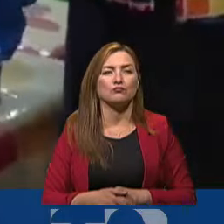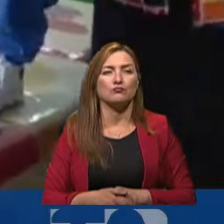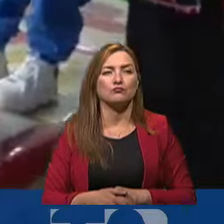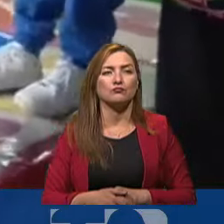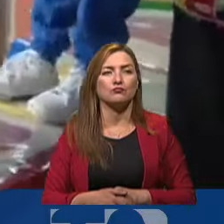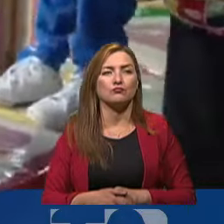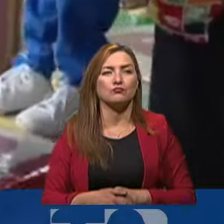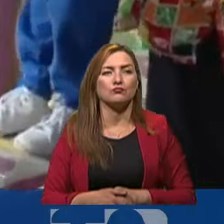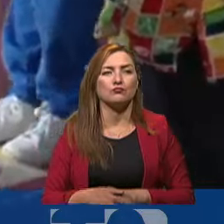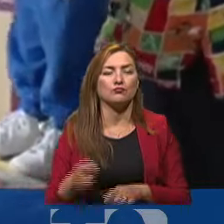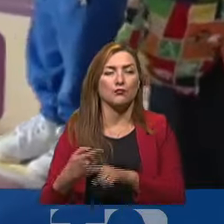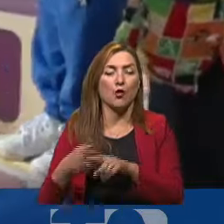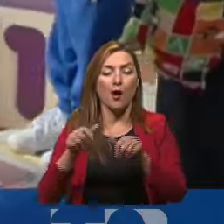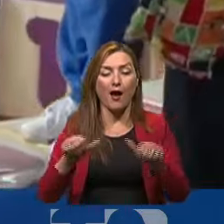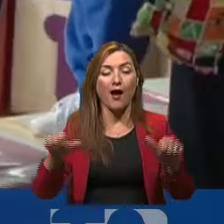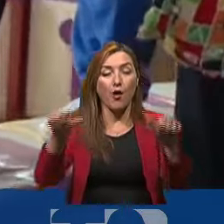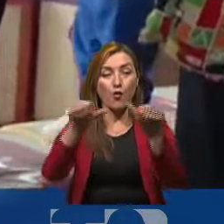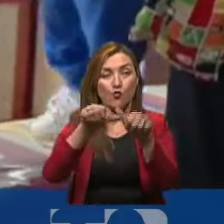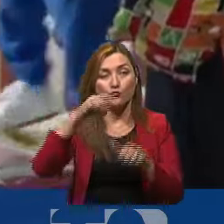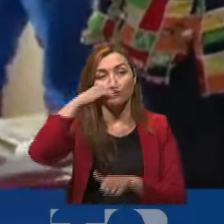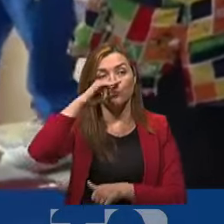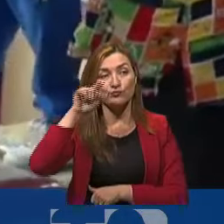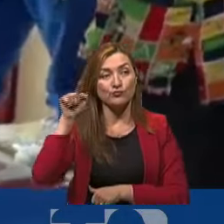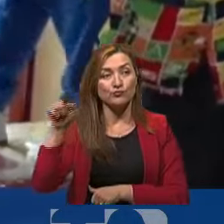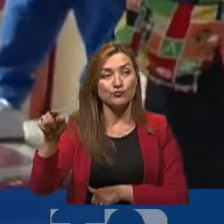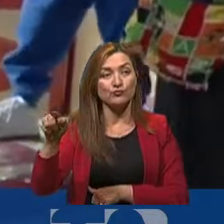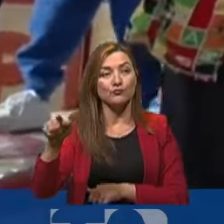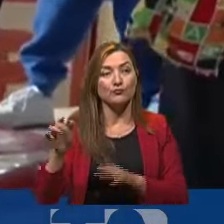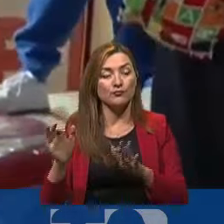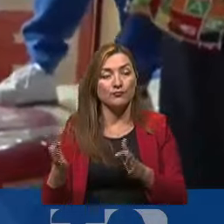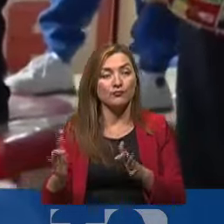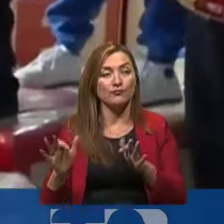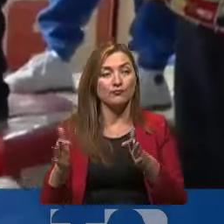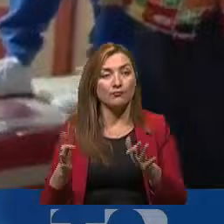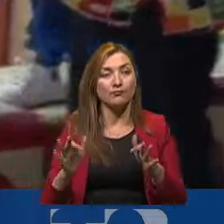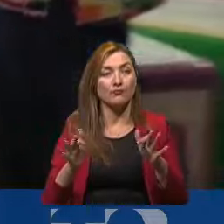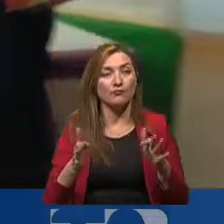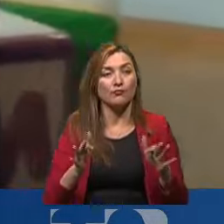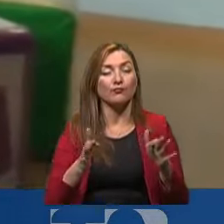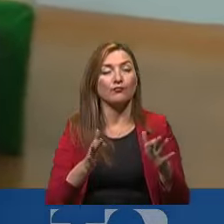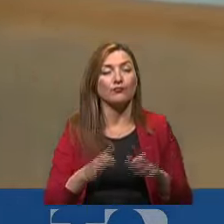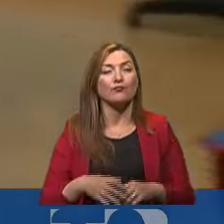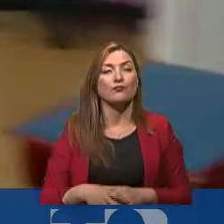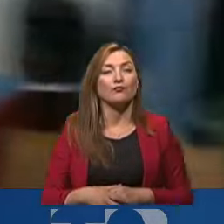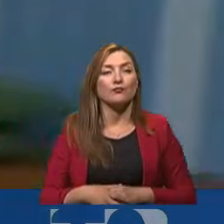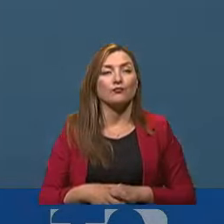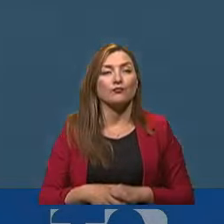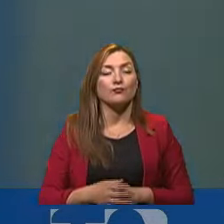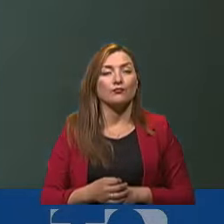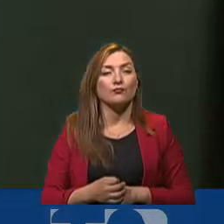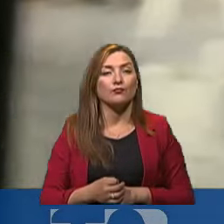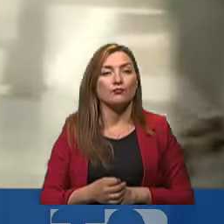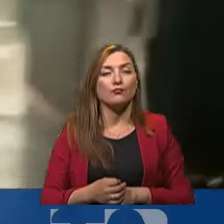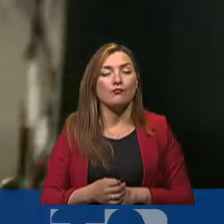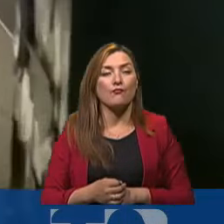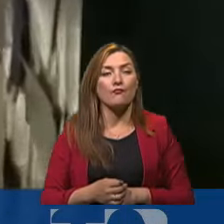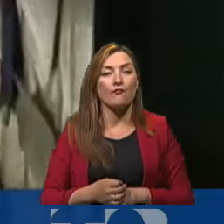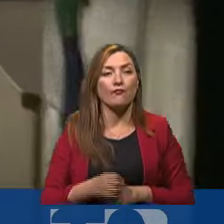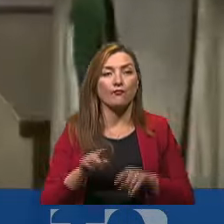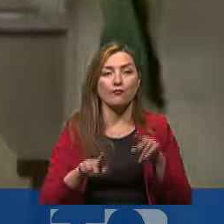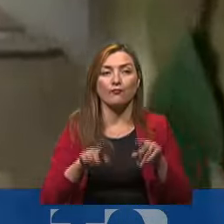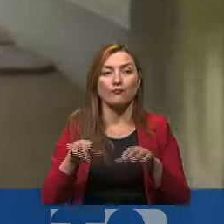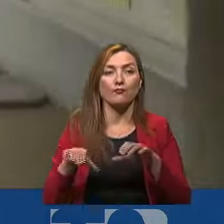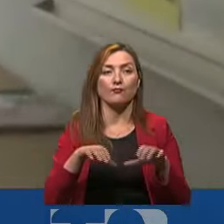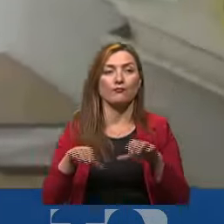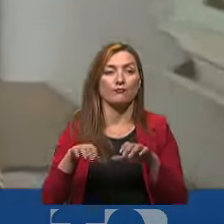en este momento nuestros niños están recibiendo sus terapias. De igual forma, vamos a contar con algunas actividades